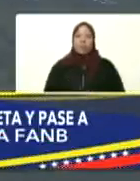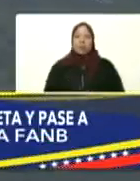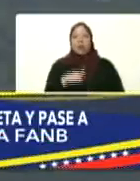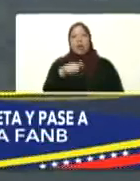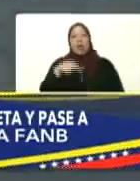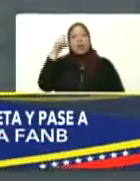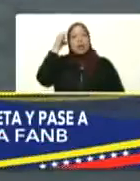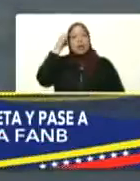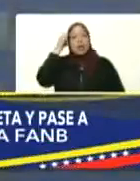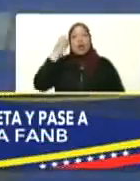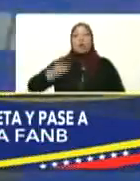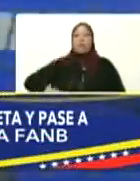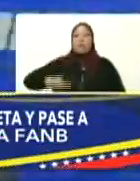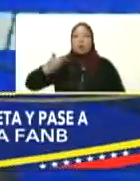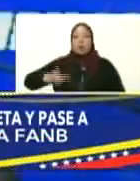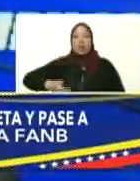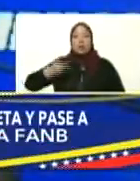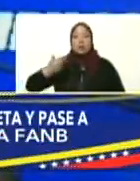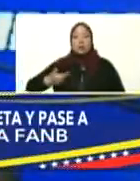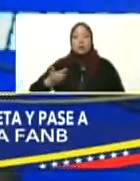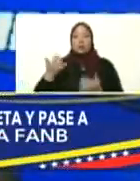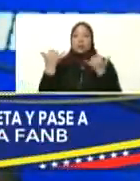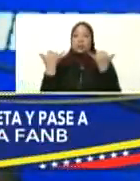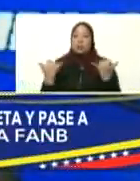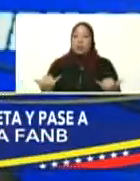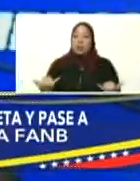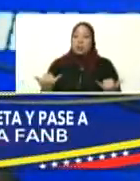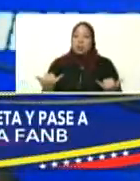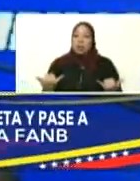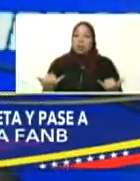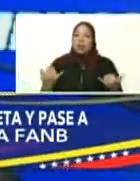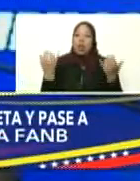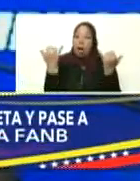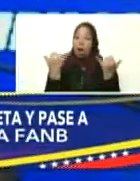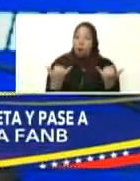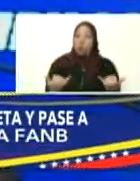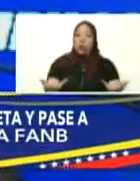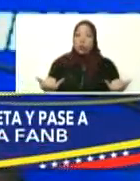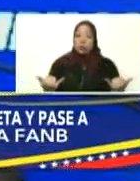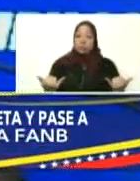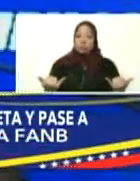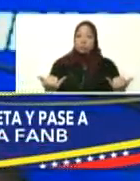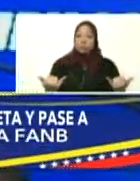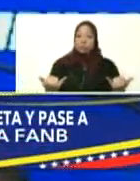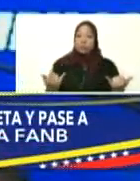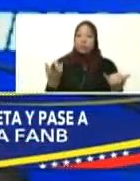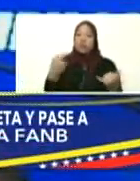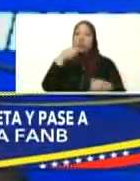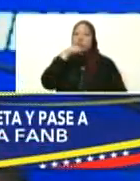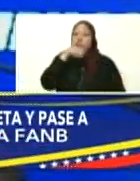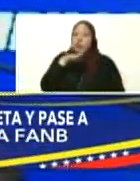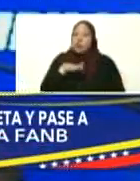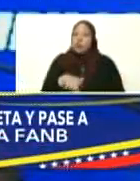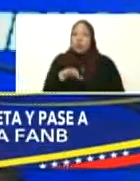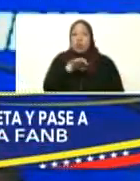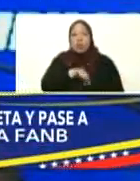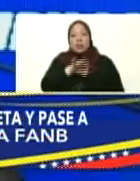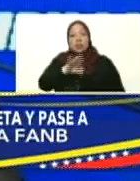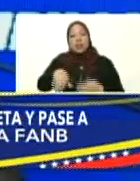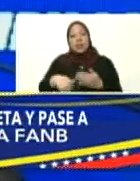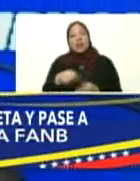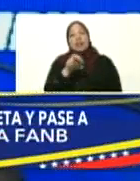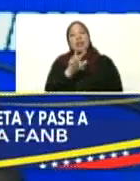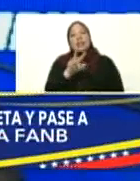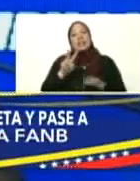Este día parecía lejano, pero ha llegado de manera inexorable, con la misma carga histórica con que llegamos hace